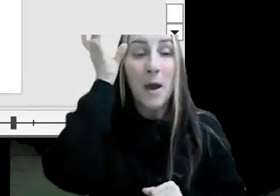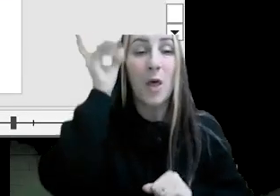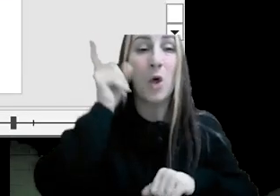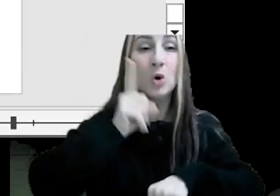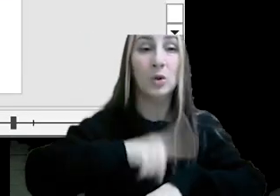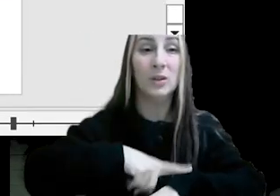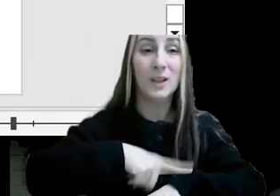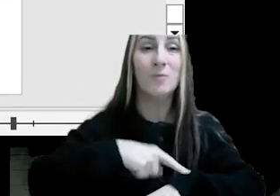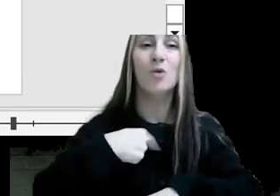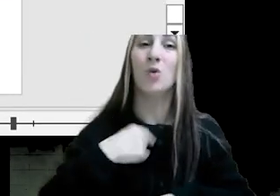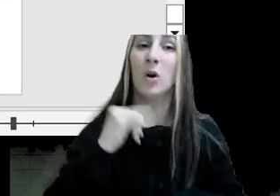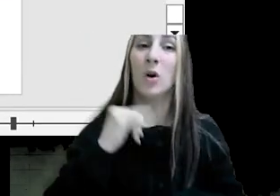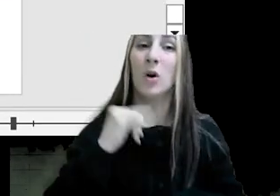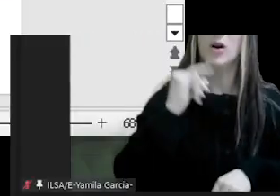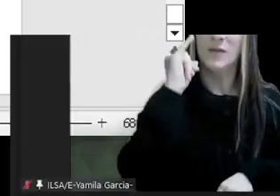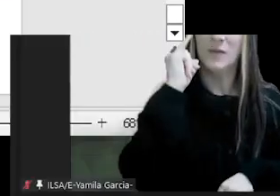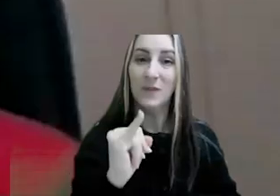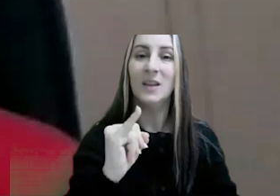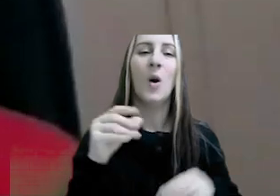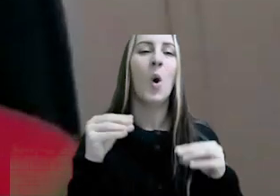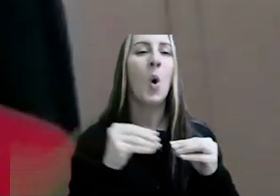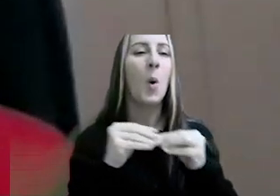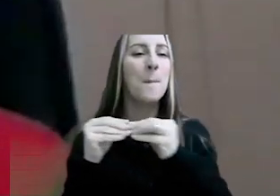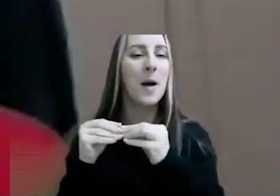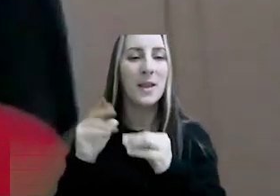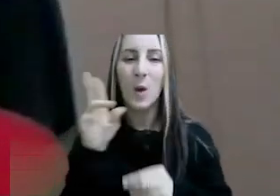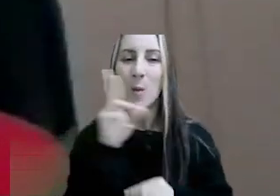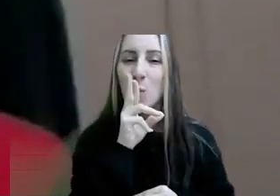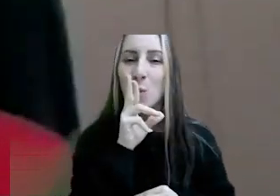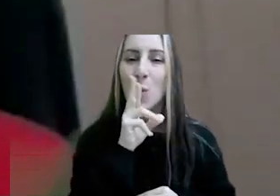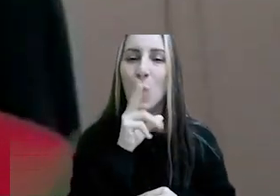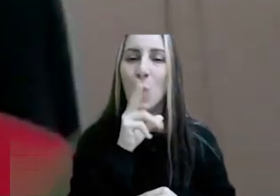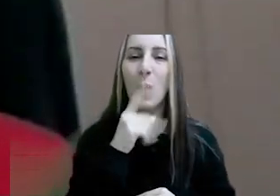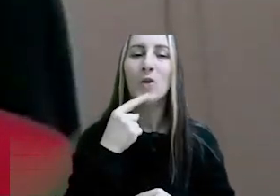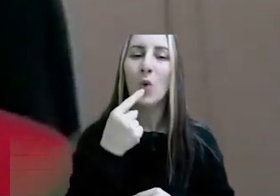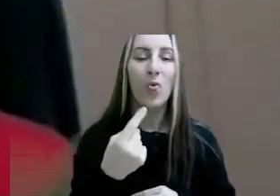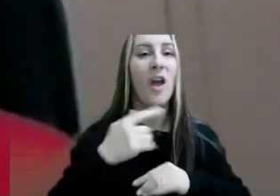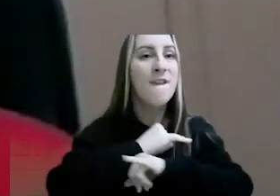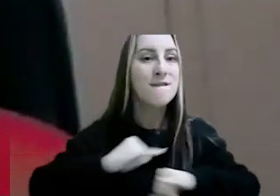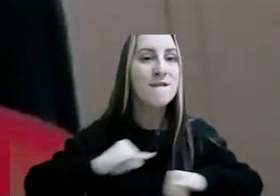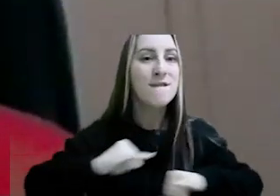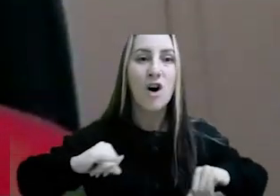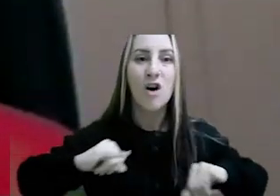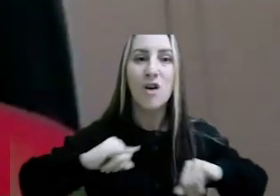había advertido a las colegas que era muchísima la información publicada en este mes.